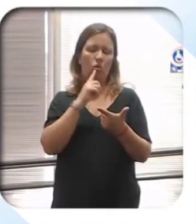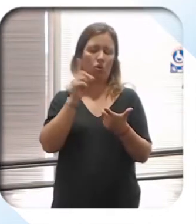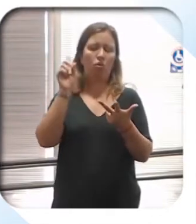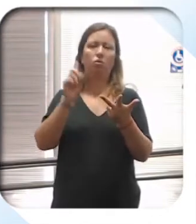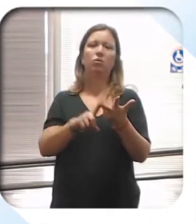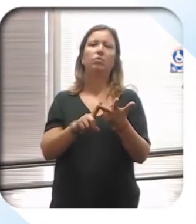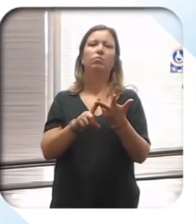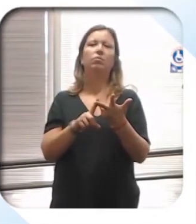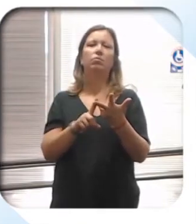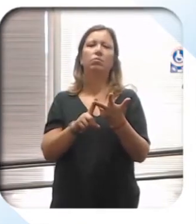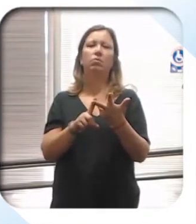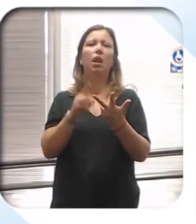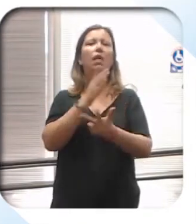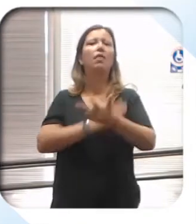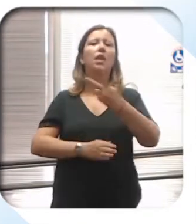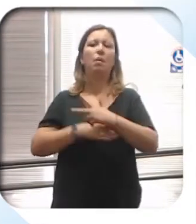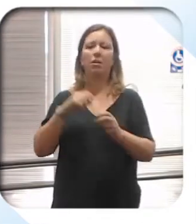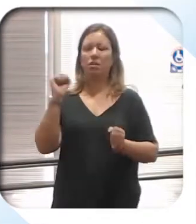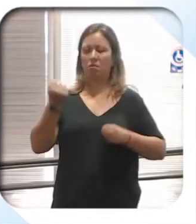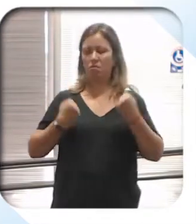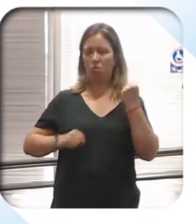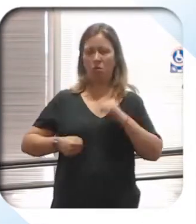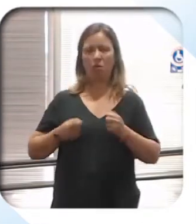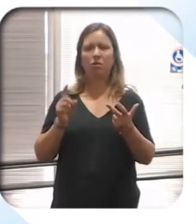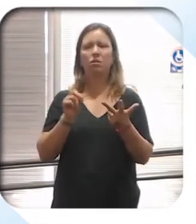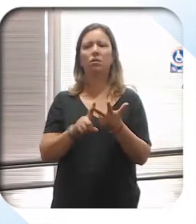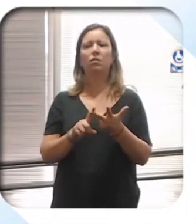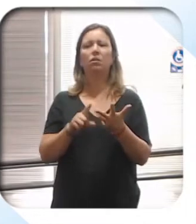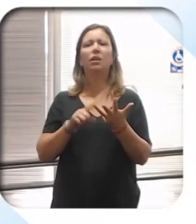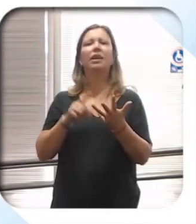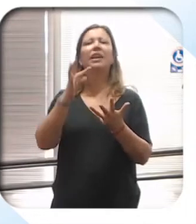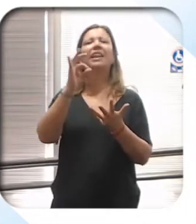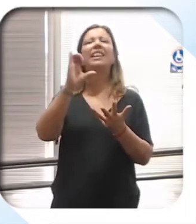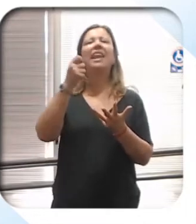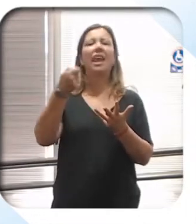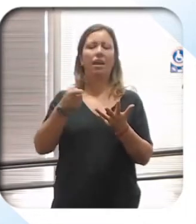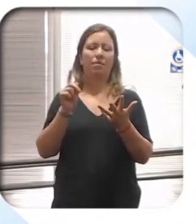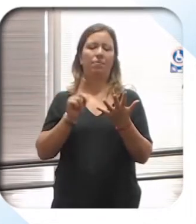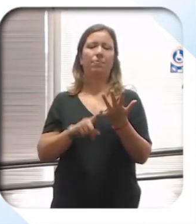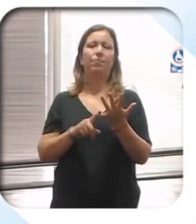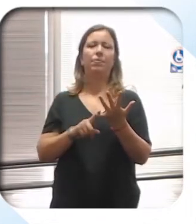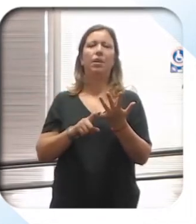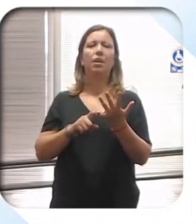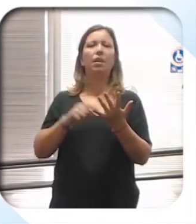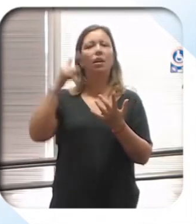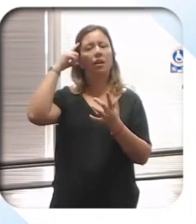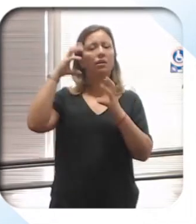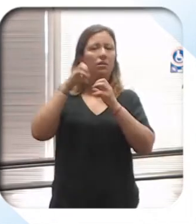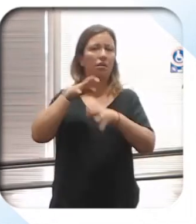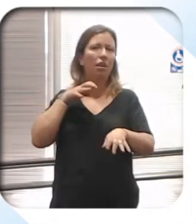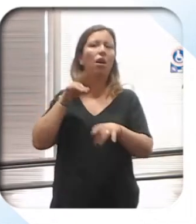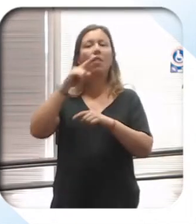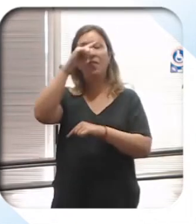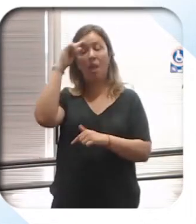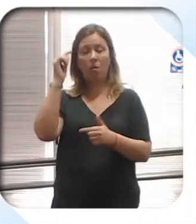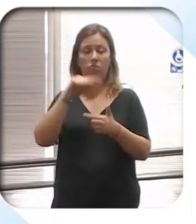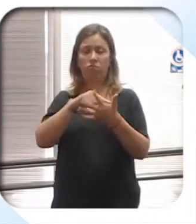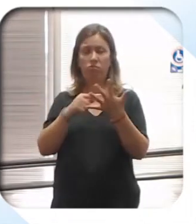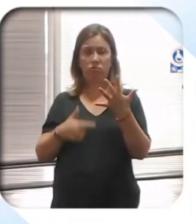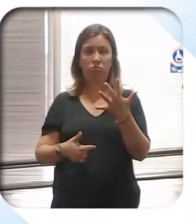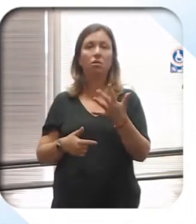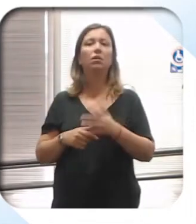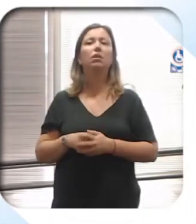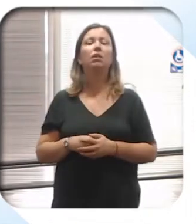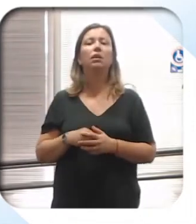sordos, con discapacidades motrices, con TEA, con parálisis cerebral, y Down,